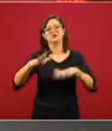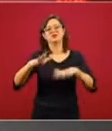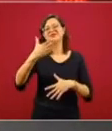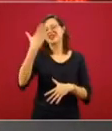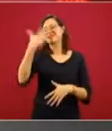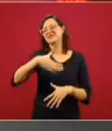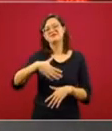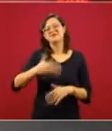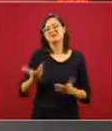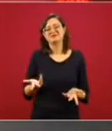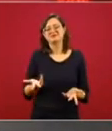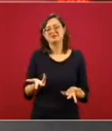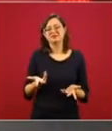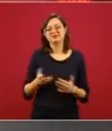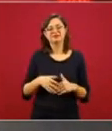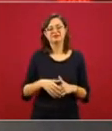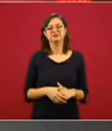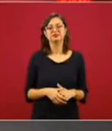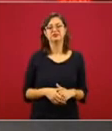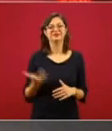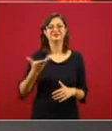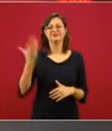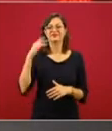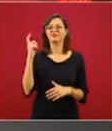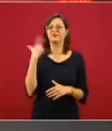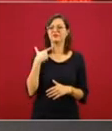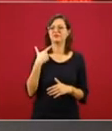estaban los jueces,